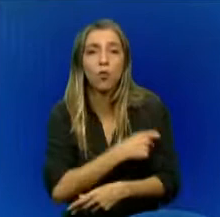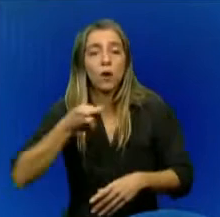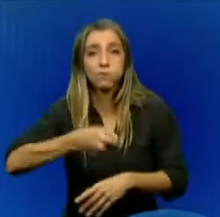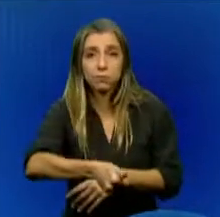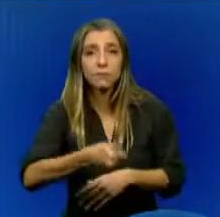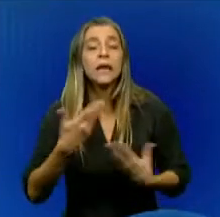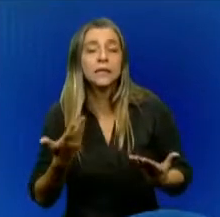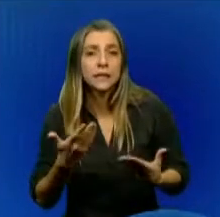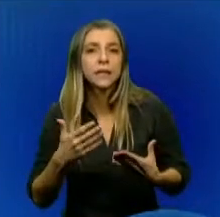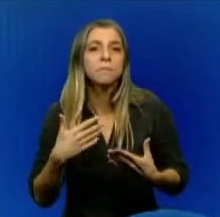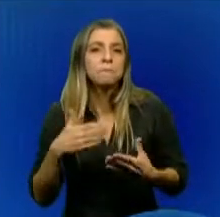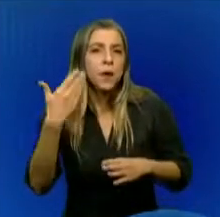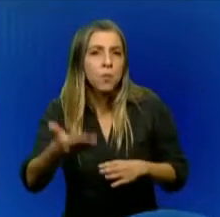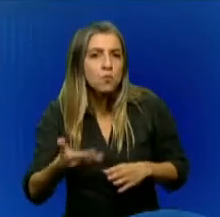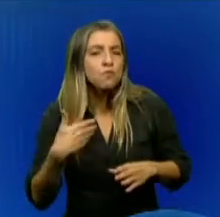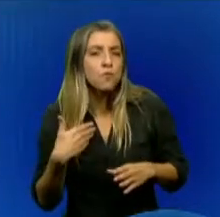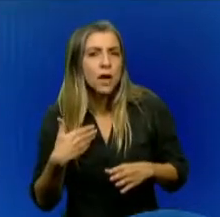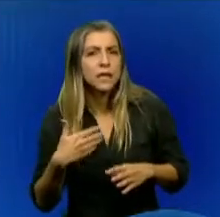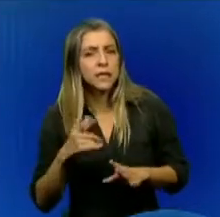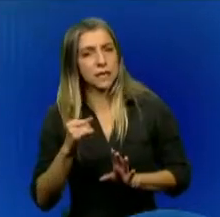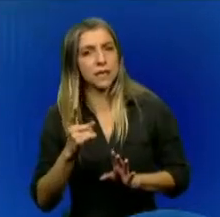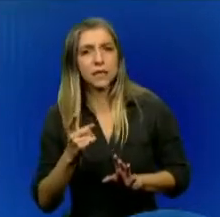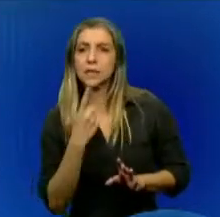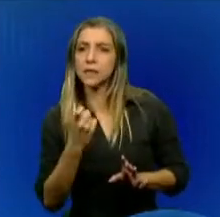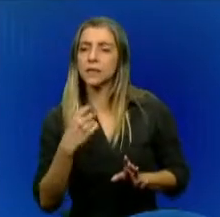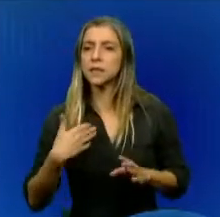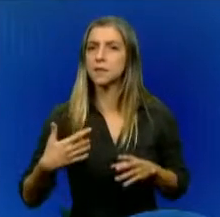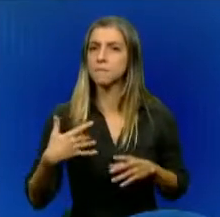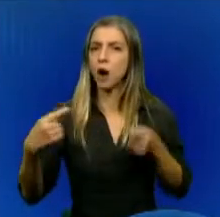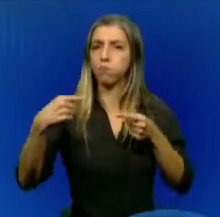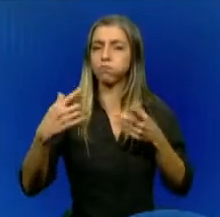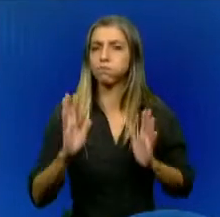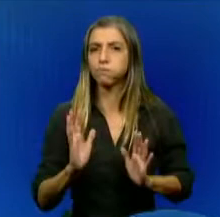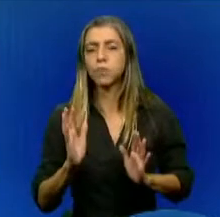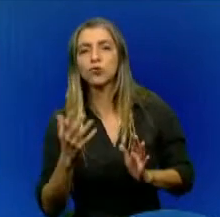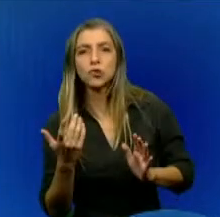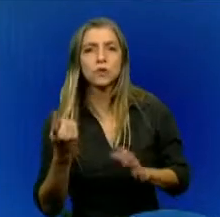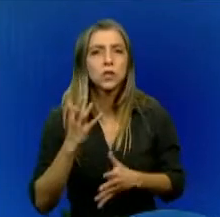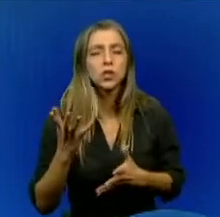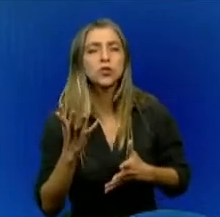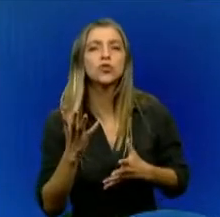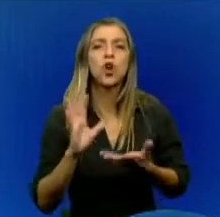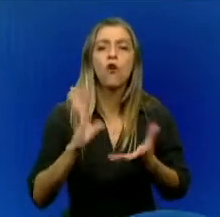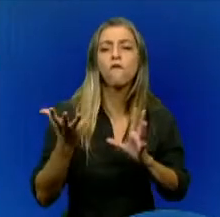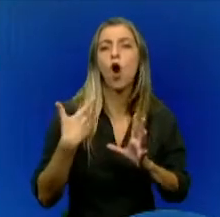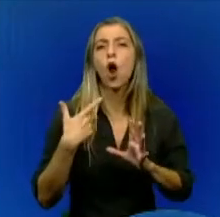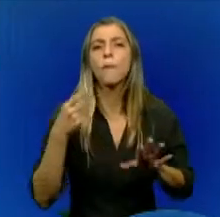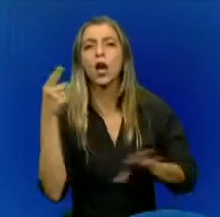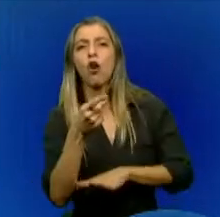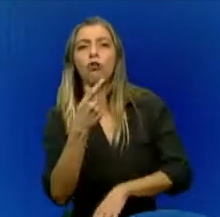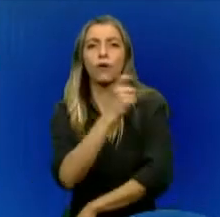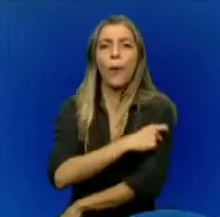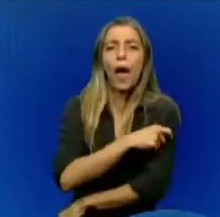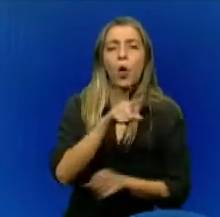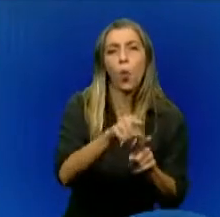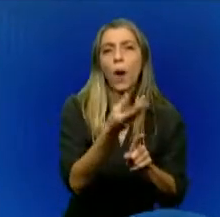empezaron a llegar una oposición severa al tipo de vacuna que comprábamos, a la calidad de las vacunas